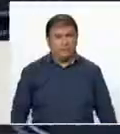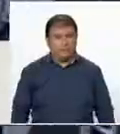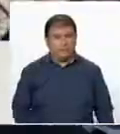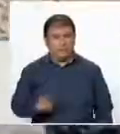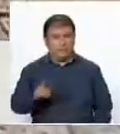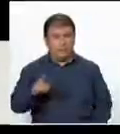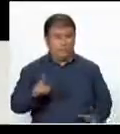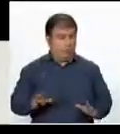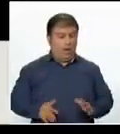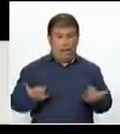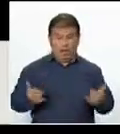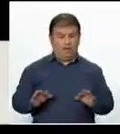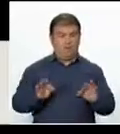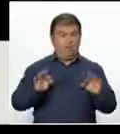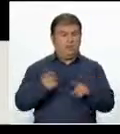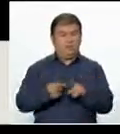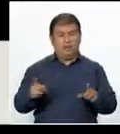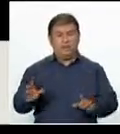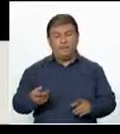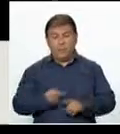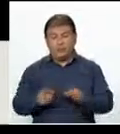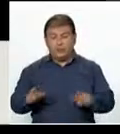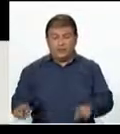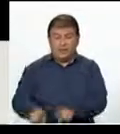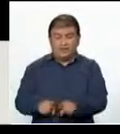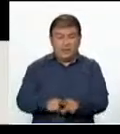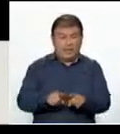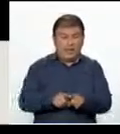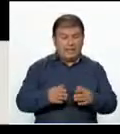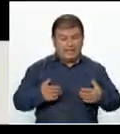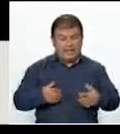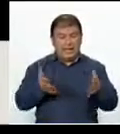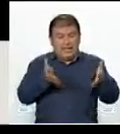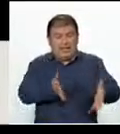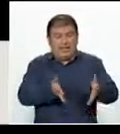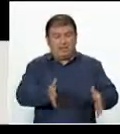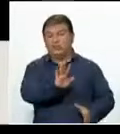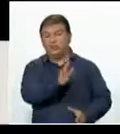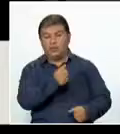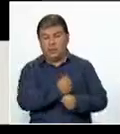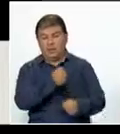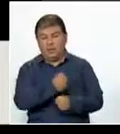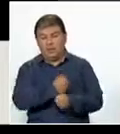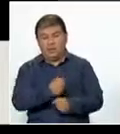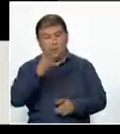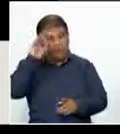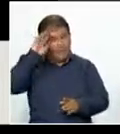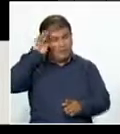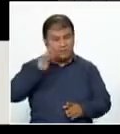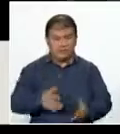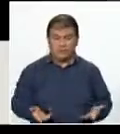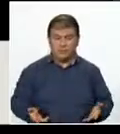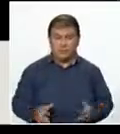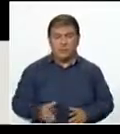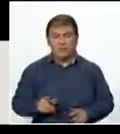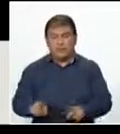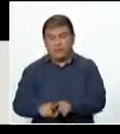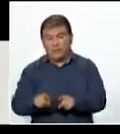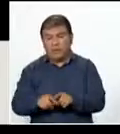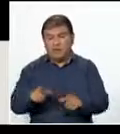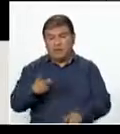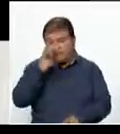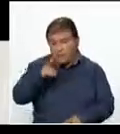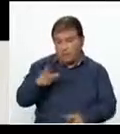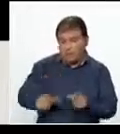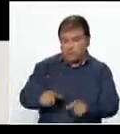No hay peligro en este momento, se ha activado el plan cerco, pero de todas maneras hay que dejar que hagan su trabajo de la mejor manera. Y ahí tenemos parte de esas personas, ¿no?, que han